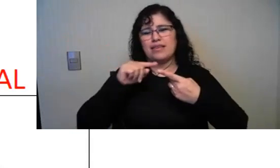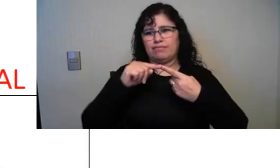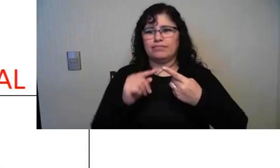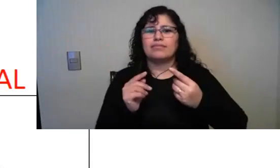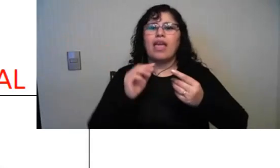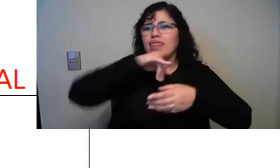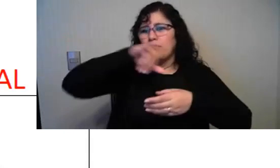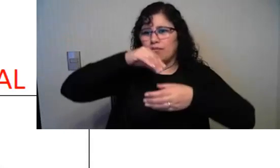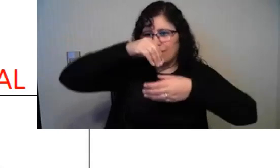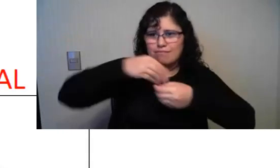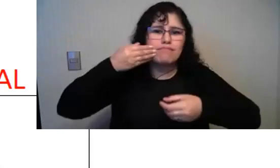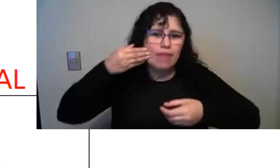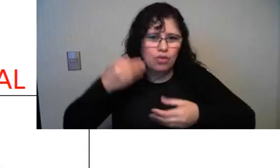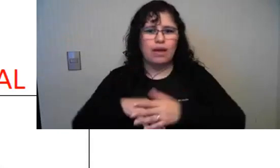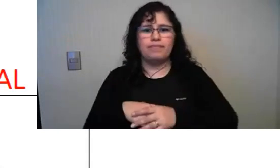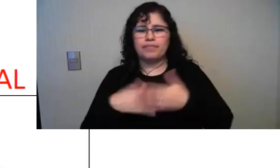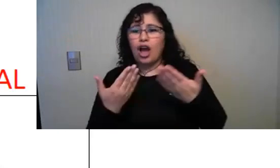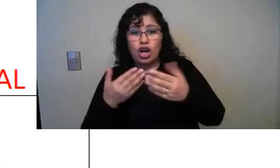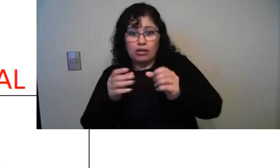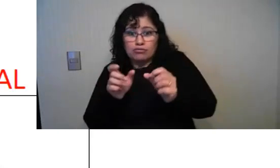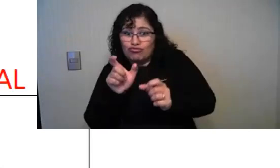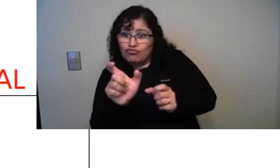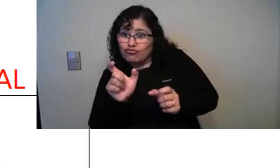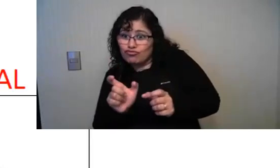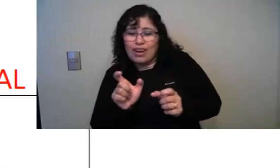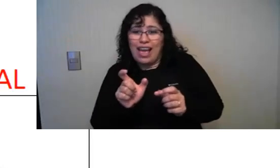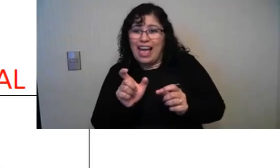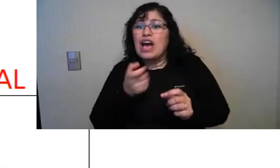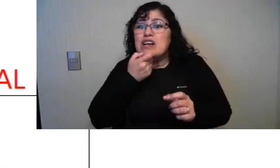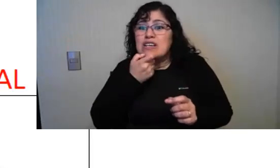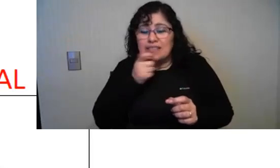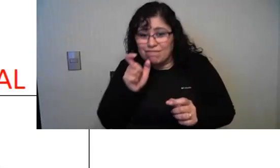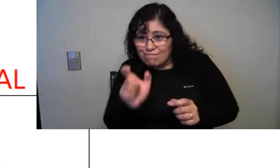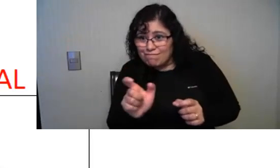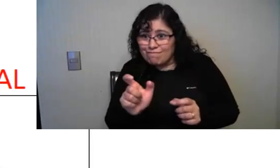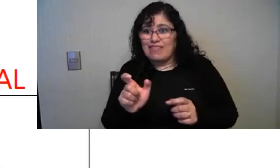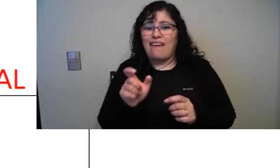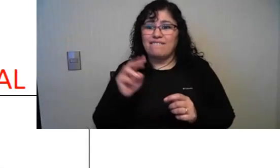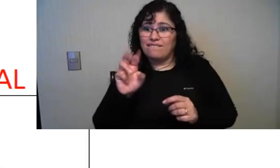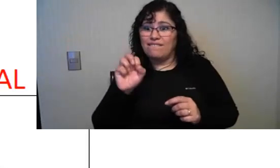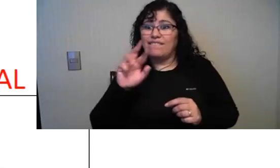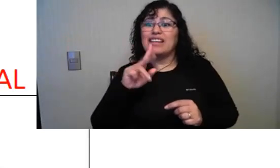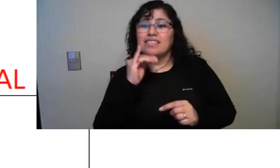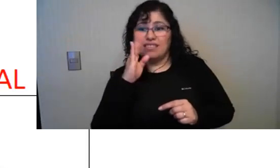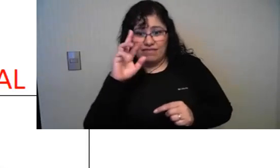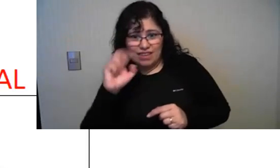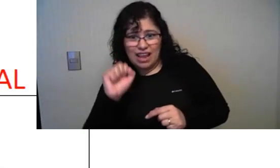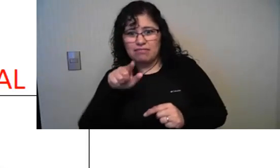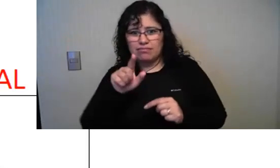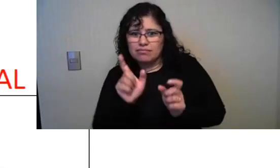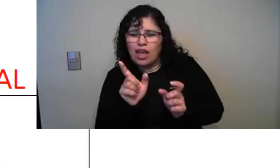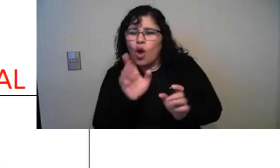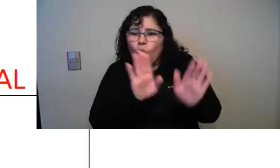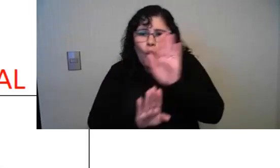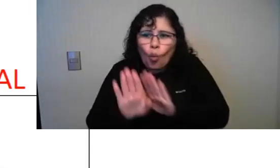¿cierto? Y los procesos rodeando y protegiendo a la médula espinal.